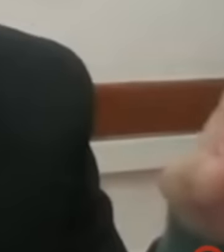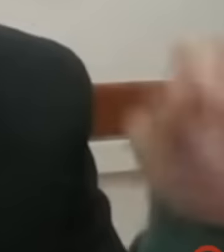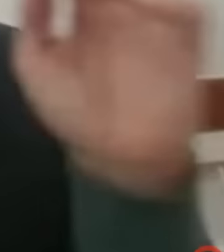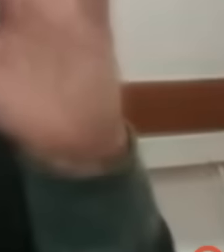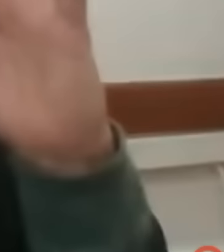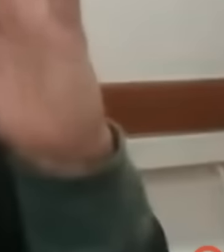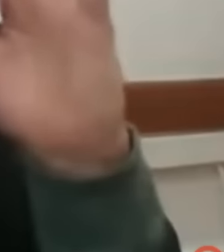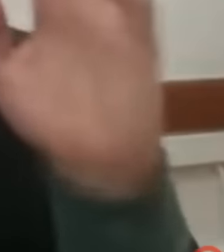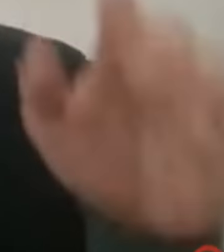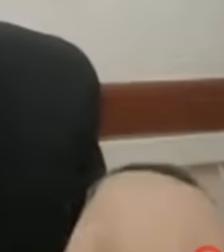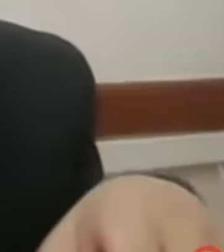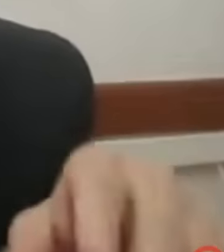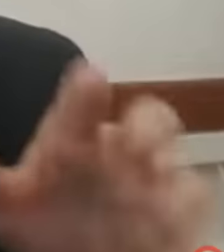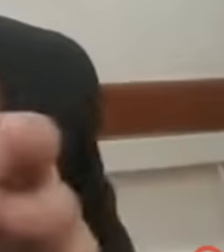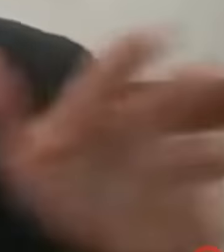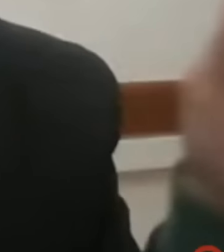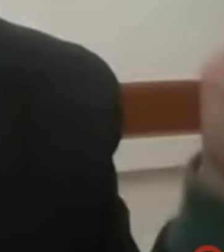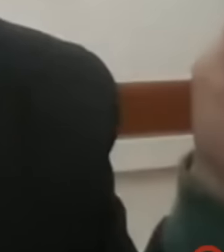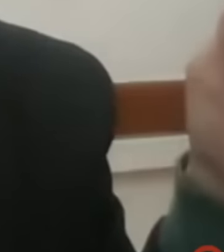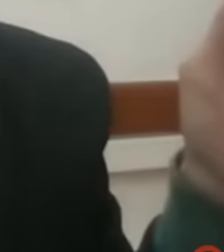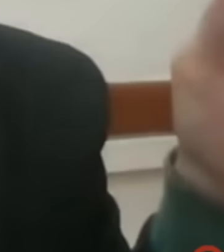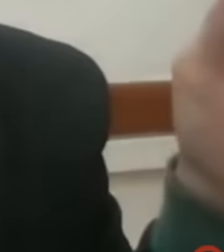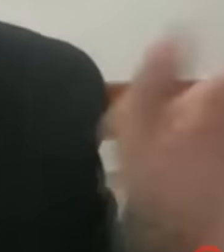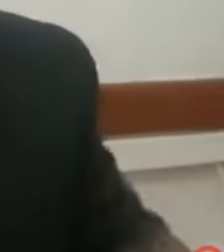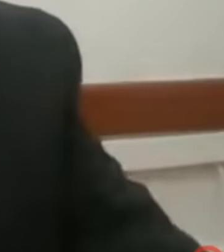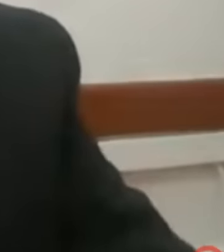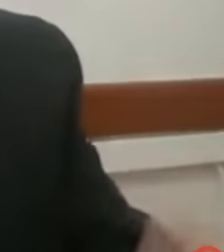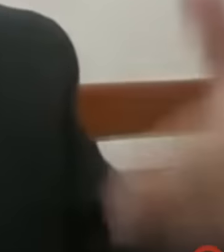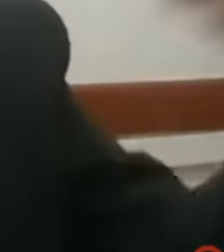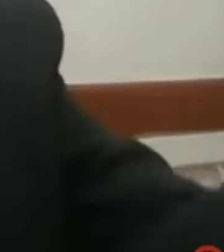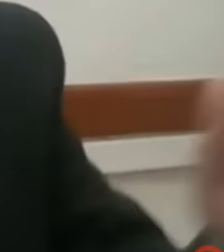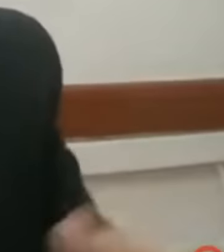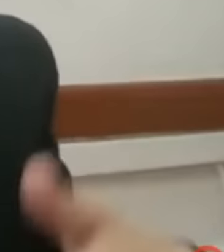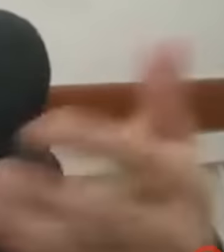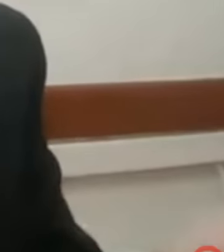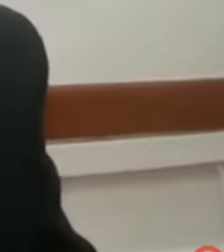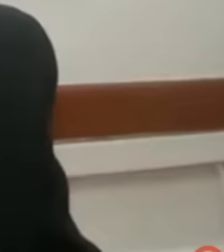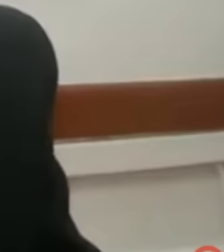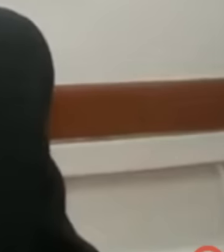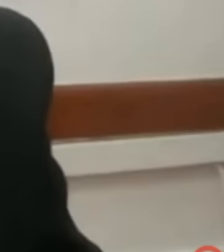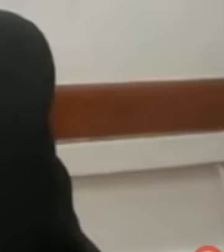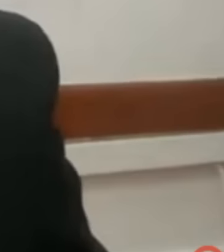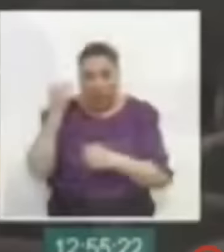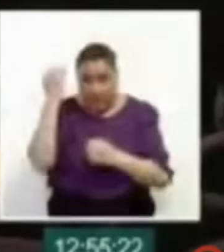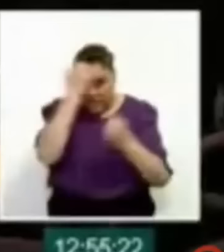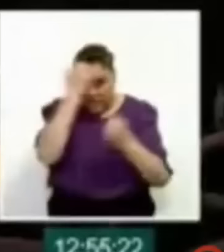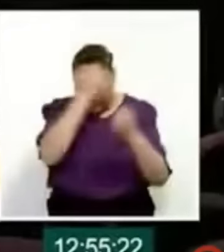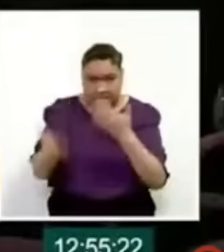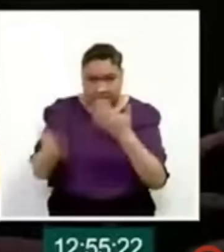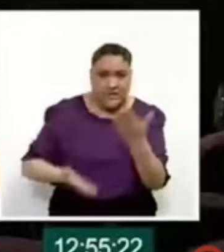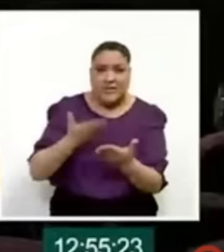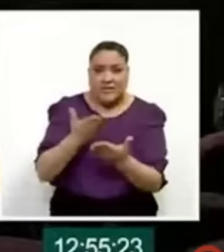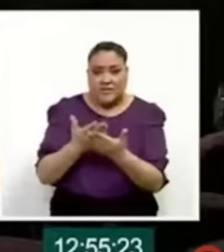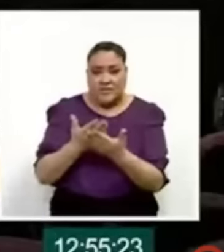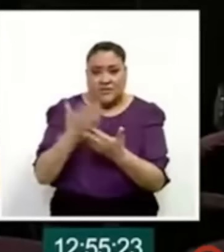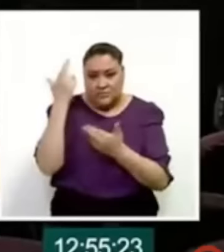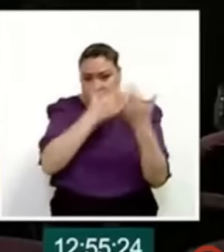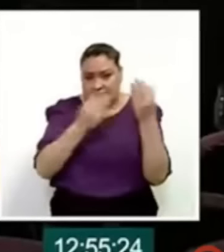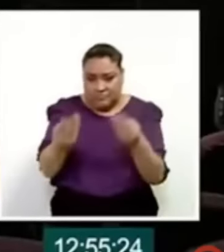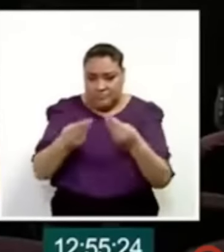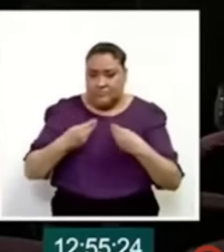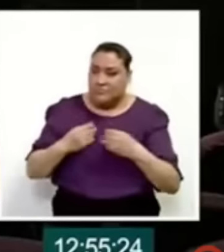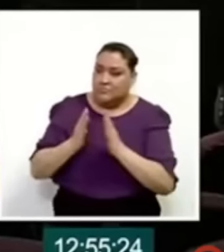para hacerlo, ¿no? Dilatar los asuntos, ¿no? Guardarlos y esperar mejores tiempos, ¿no? También esto de estar